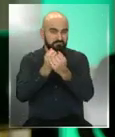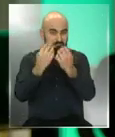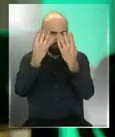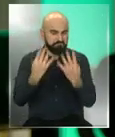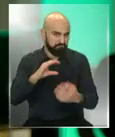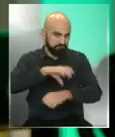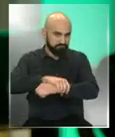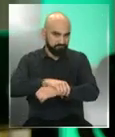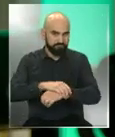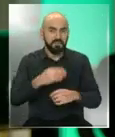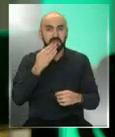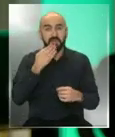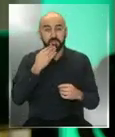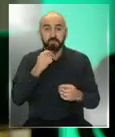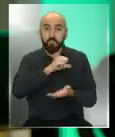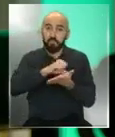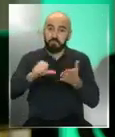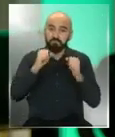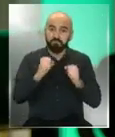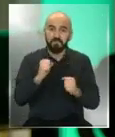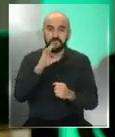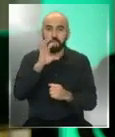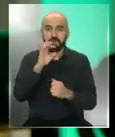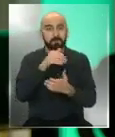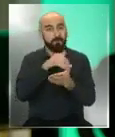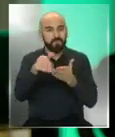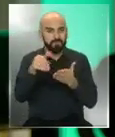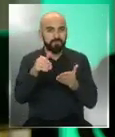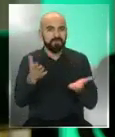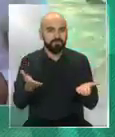monto de 50 millones de pesos que uno tendría que pagar si es que no cumple con estas medidas.